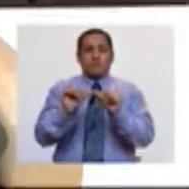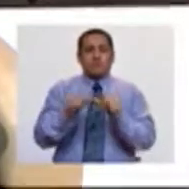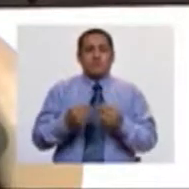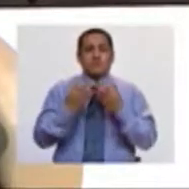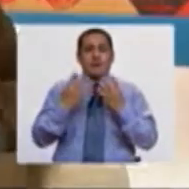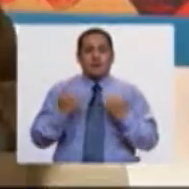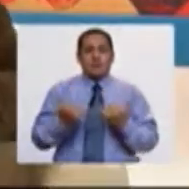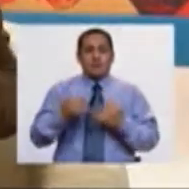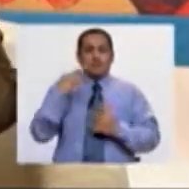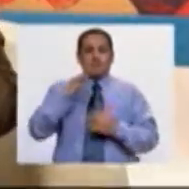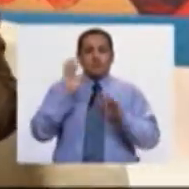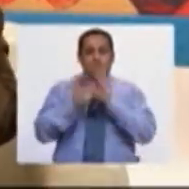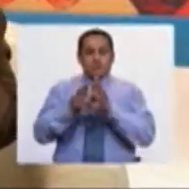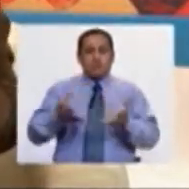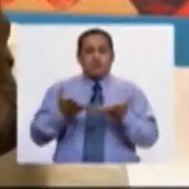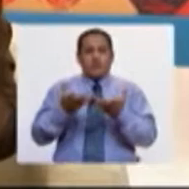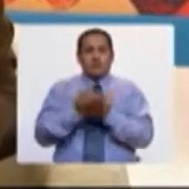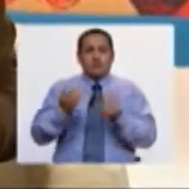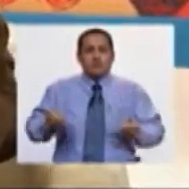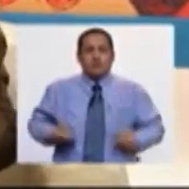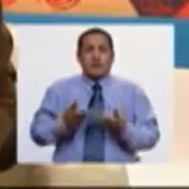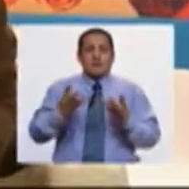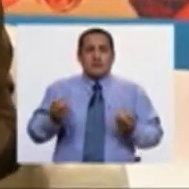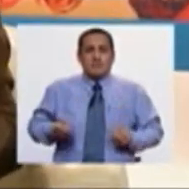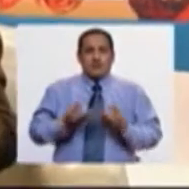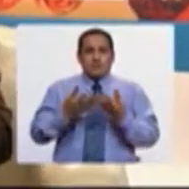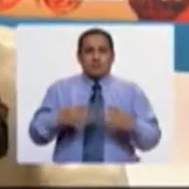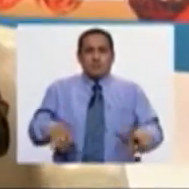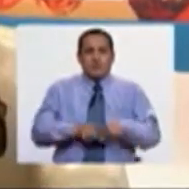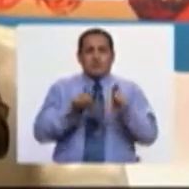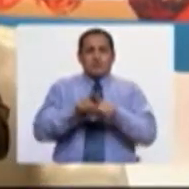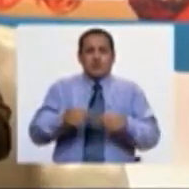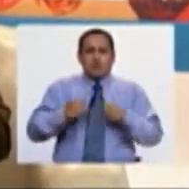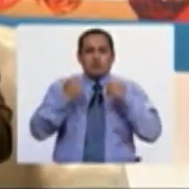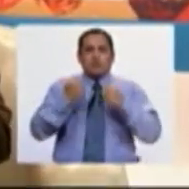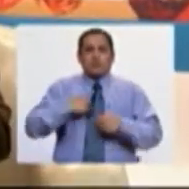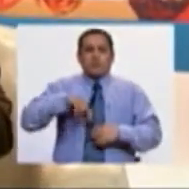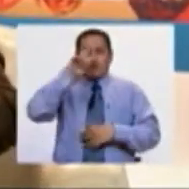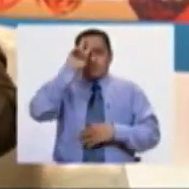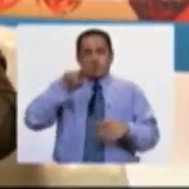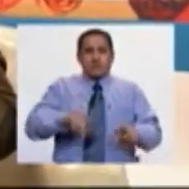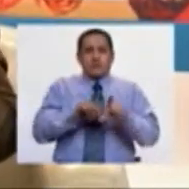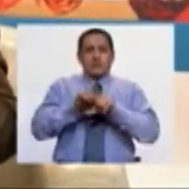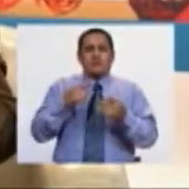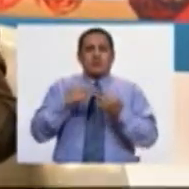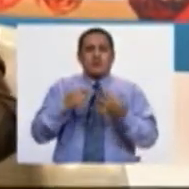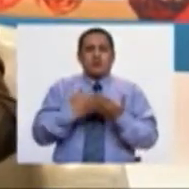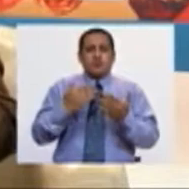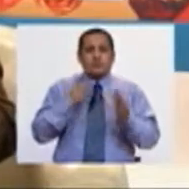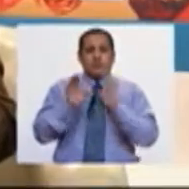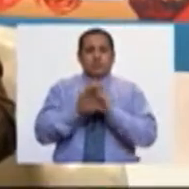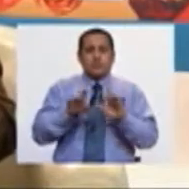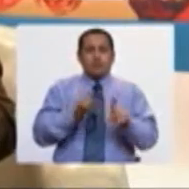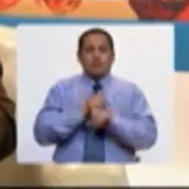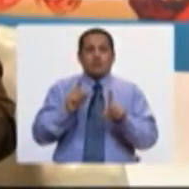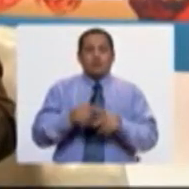¿no? Claro, porque siempre va a haber cierto estímulo y cierta motivación de luchar por la patria y, claro que sí. Y qué sé yo, pero si es que no